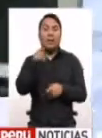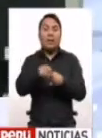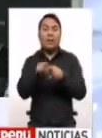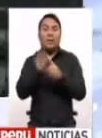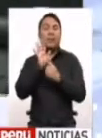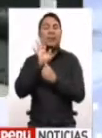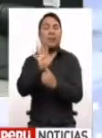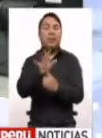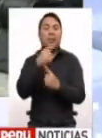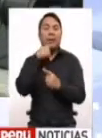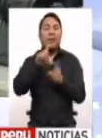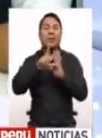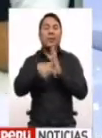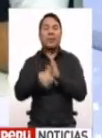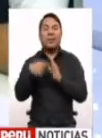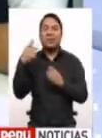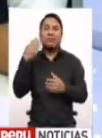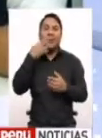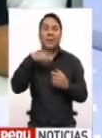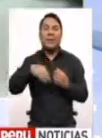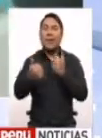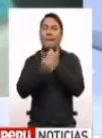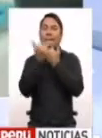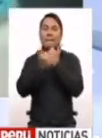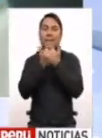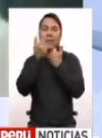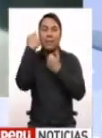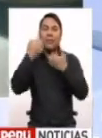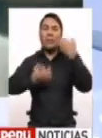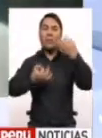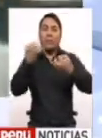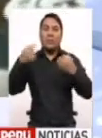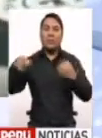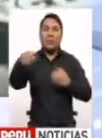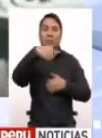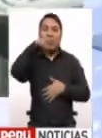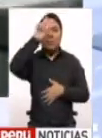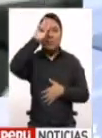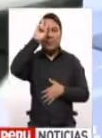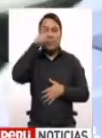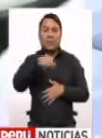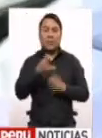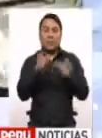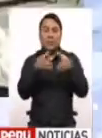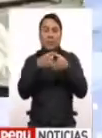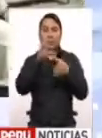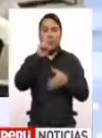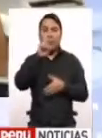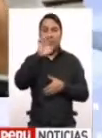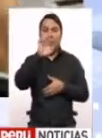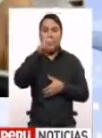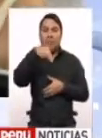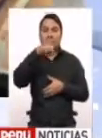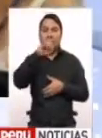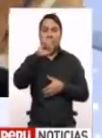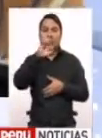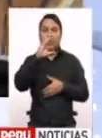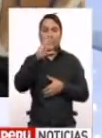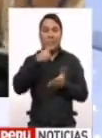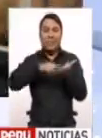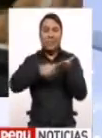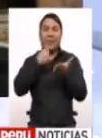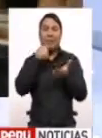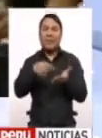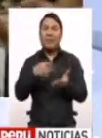tendría efectos nocivos en la seguridad jurídica del país. RENIEC insiste en la necesidad de que los peruanos